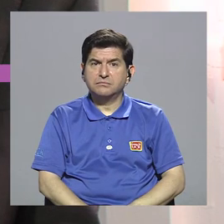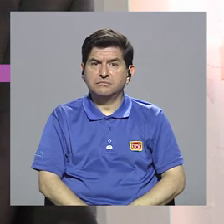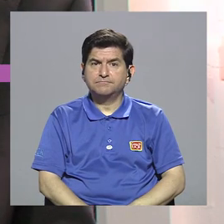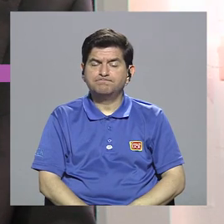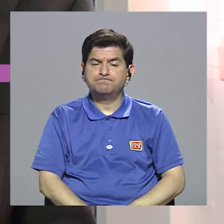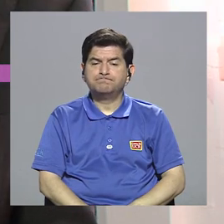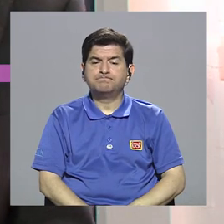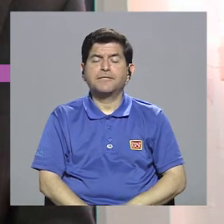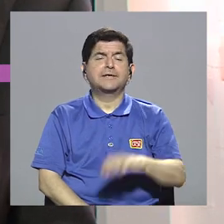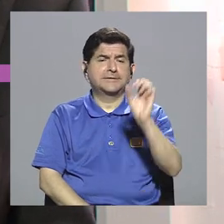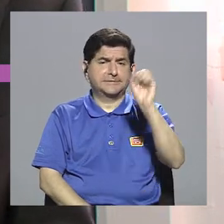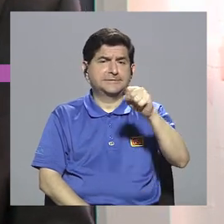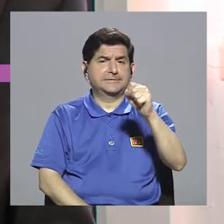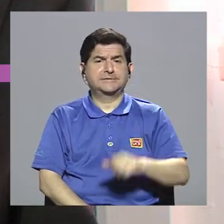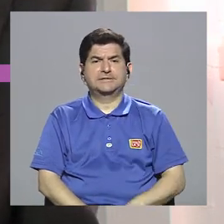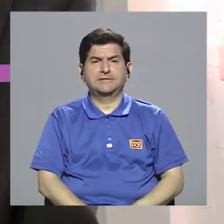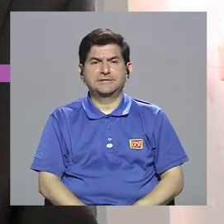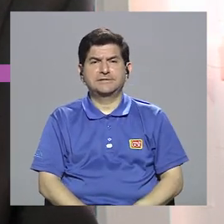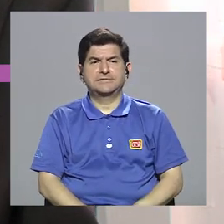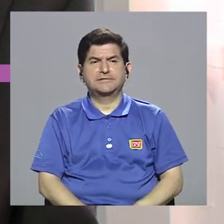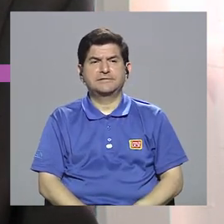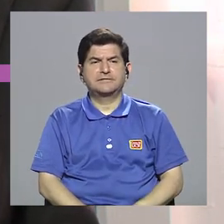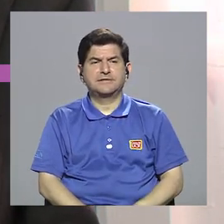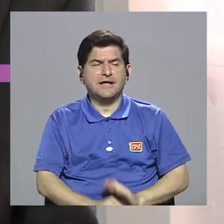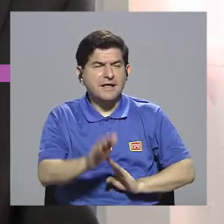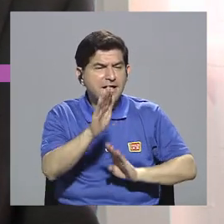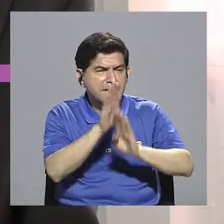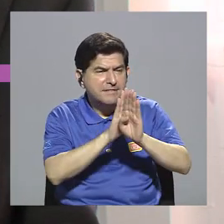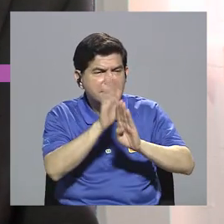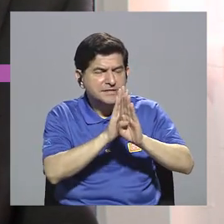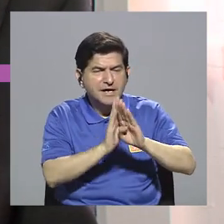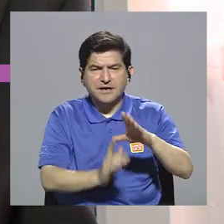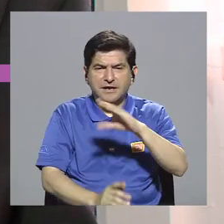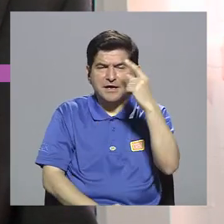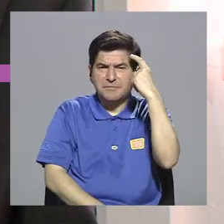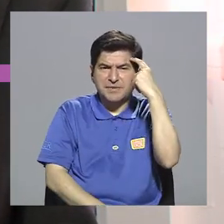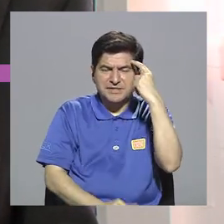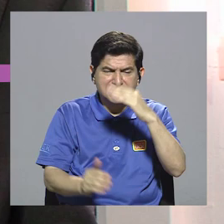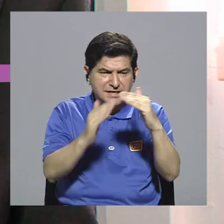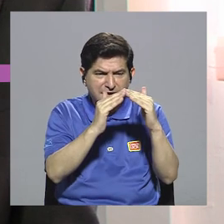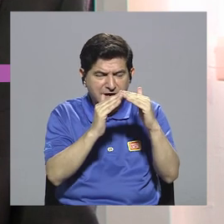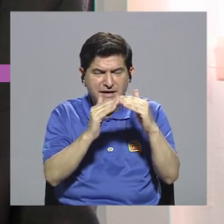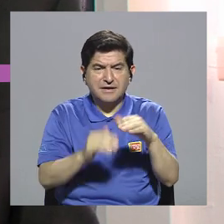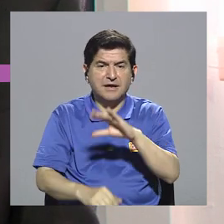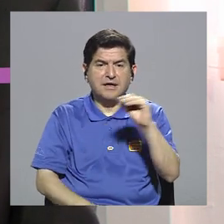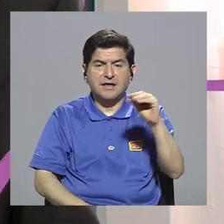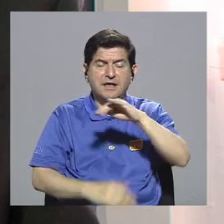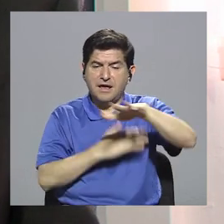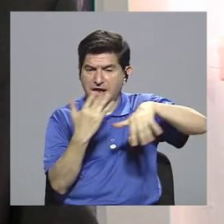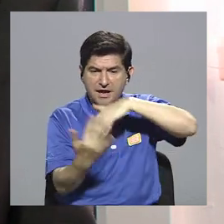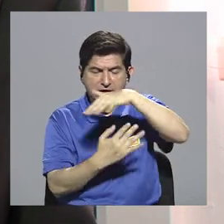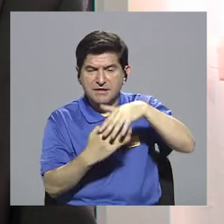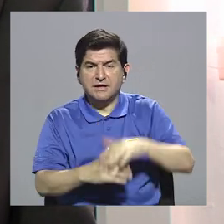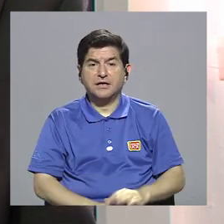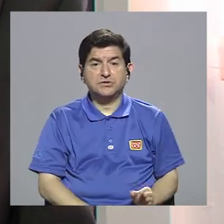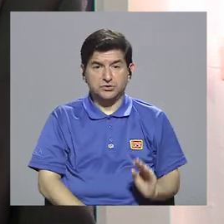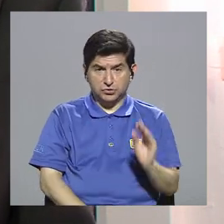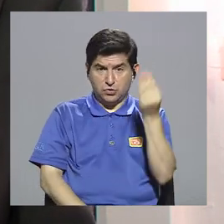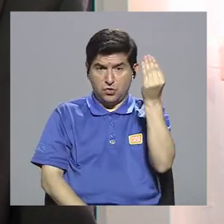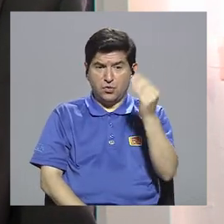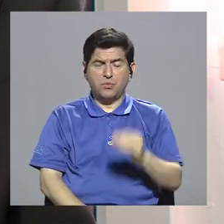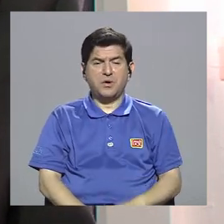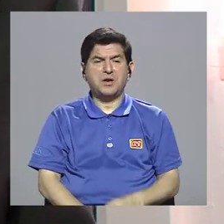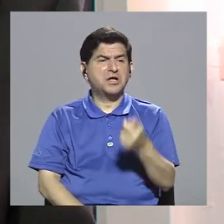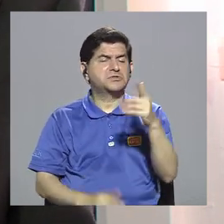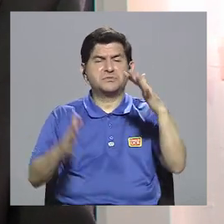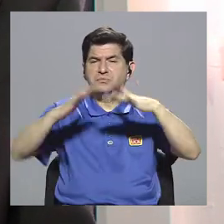por la forma como desarrollamos y pensamos nuestras ciudades pero también la interacción entre ellos los jóvenes tienen poco espacio para escuchar los adultos mayores